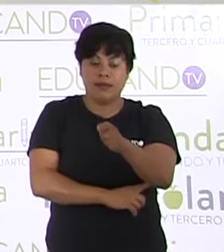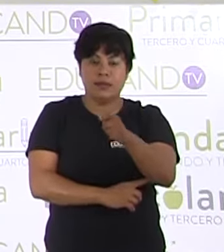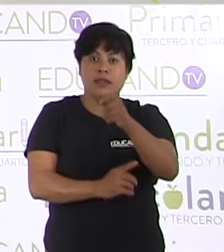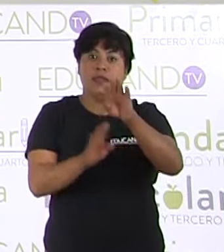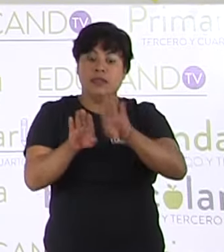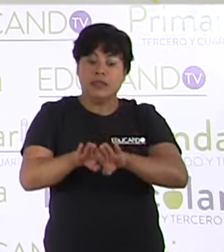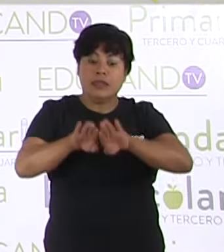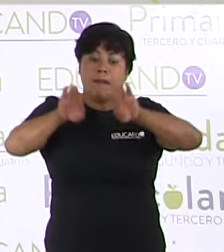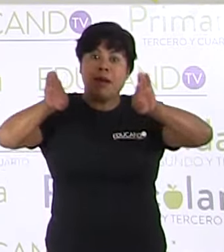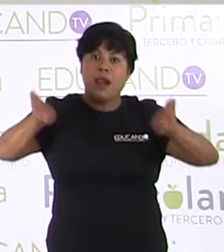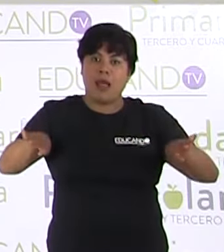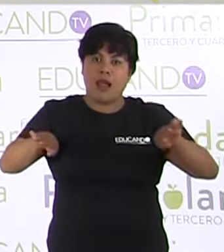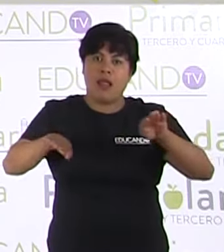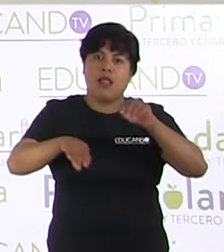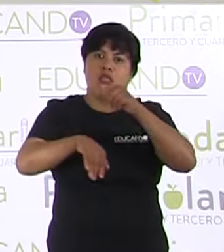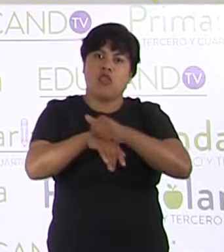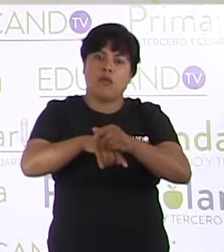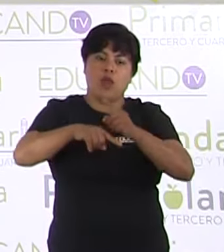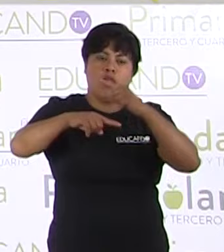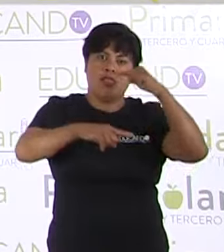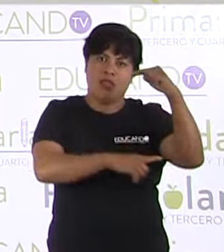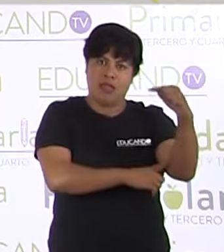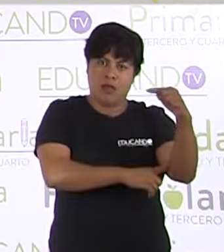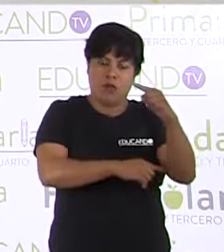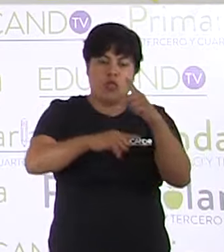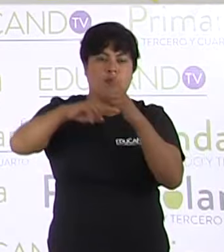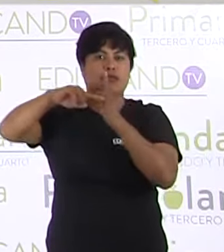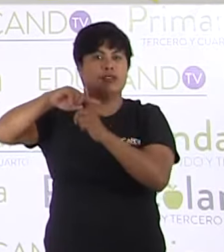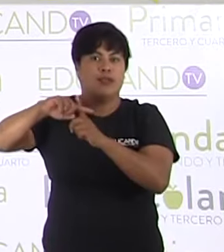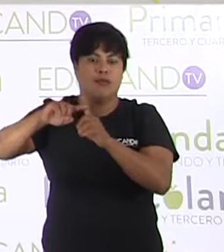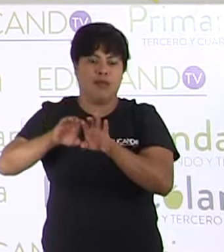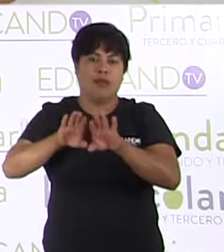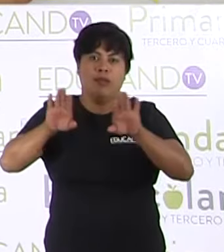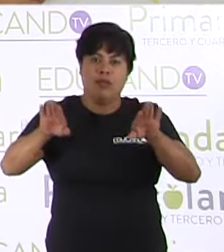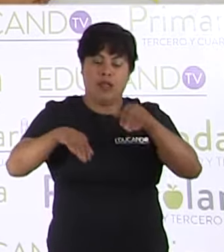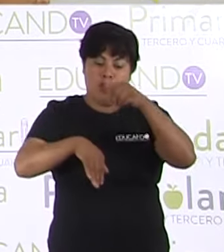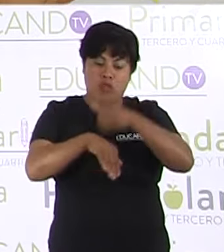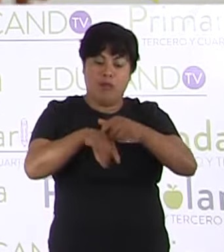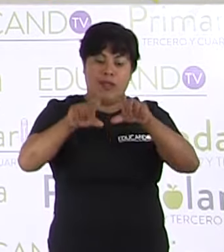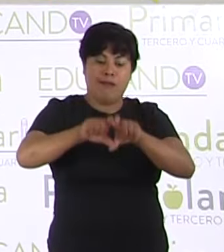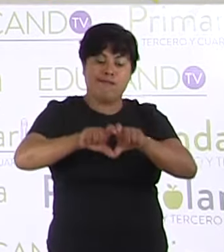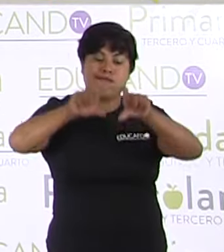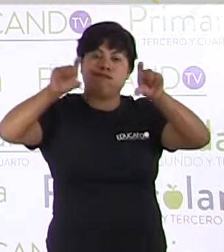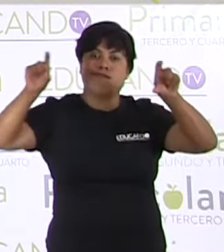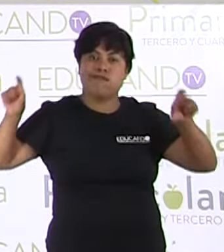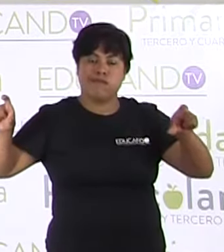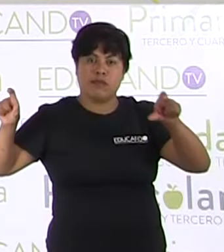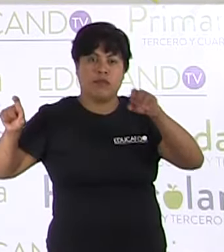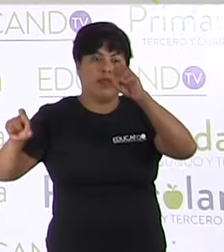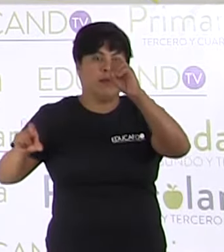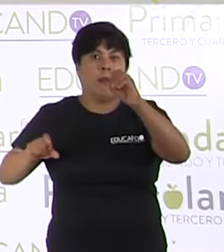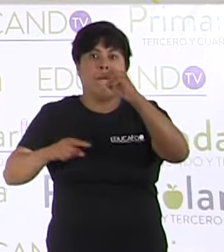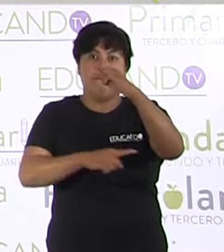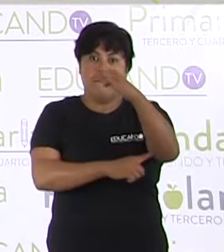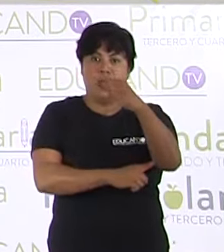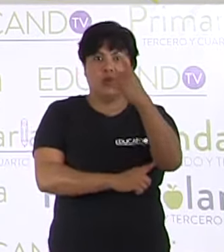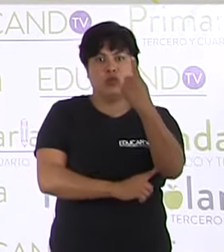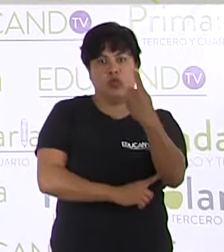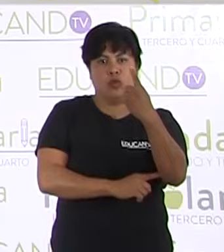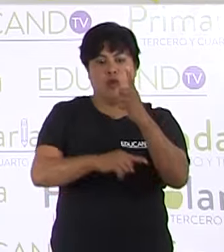a los negativos de los positivos en nuestra recta numérica el cero separa al -1 del